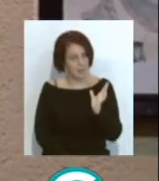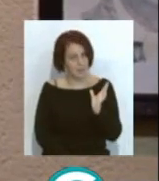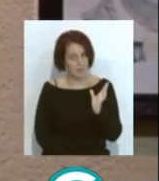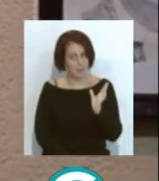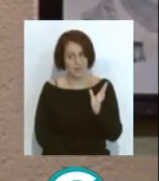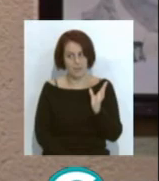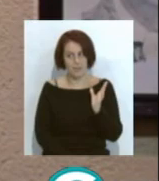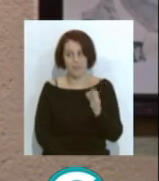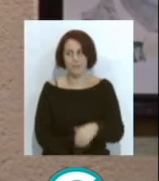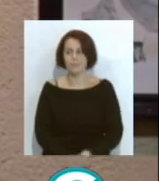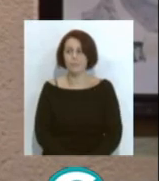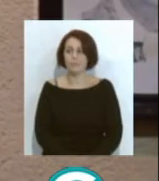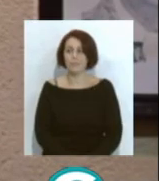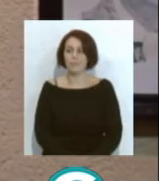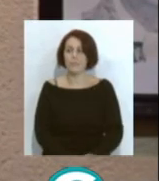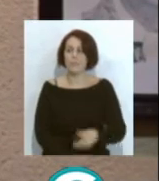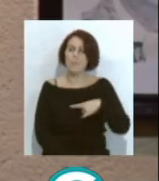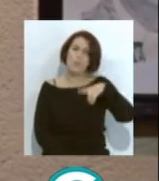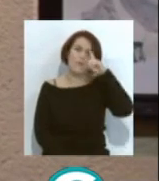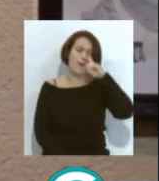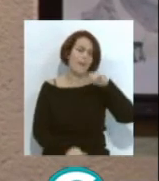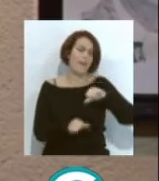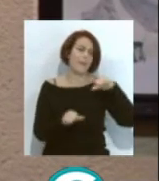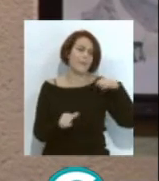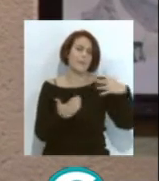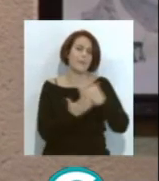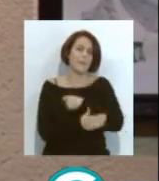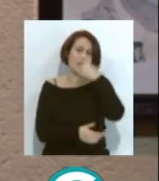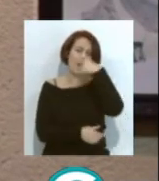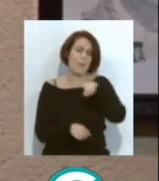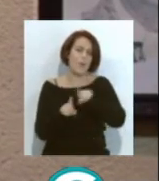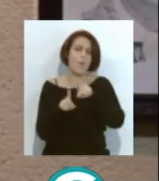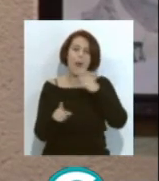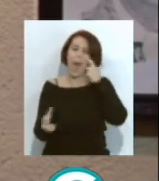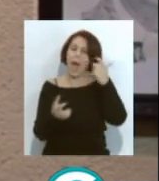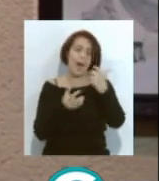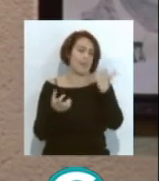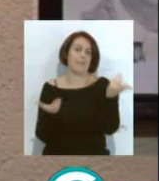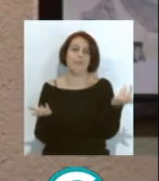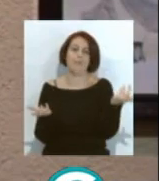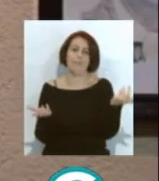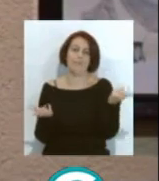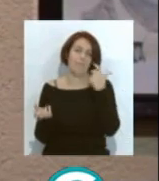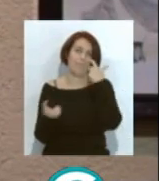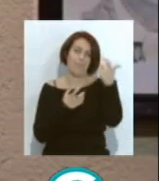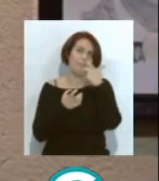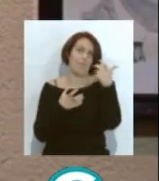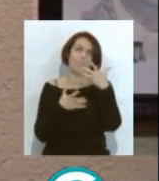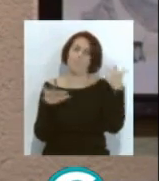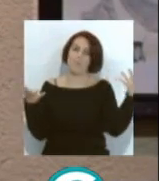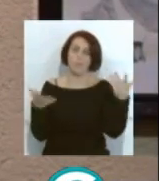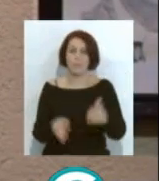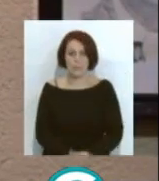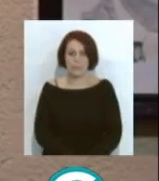el Carnaval de Cádiz, desde hace ya muchos años, y todos lo sabemos, una gran obra de arte, una gran obra de arte.